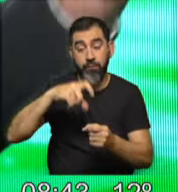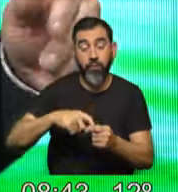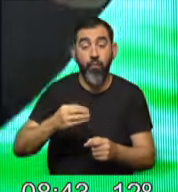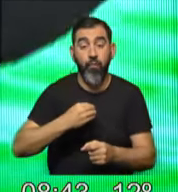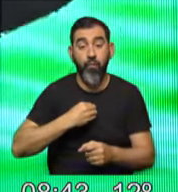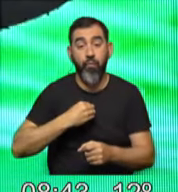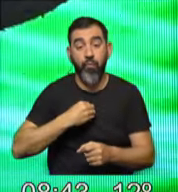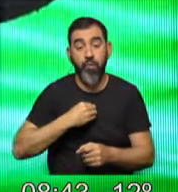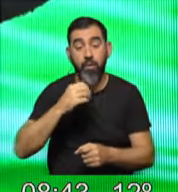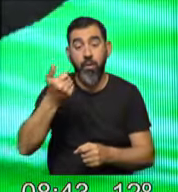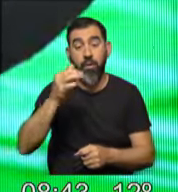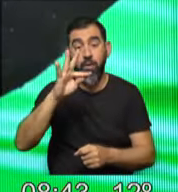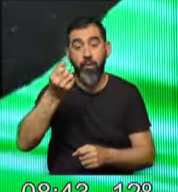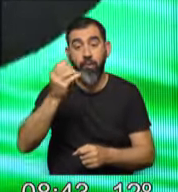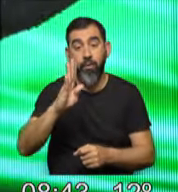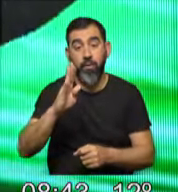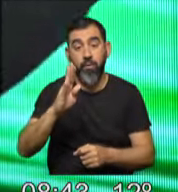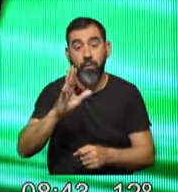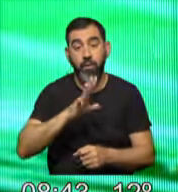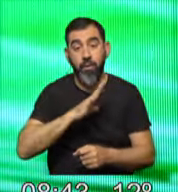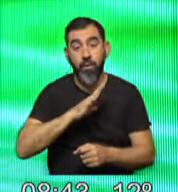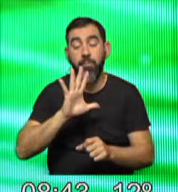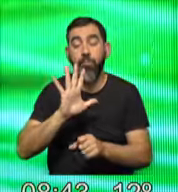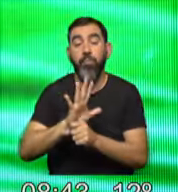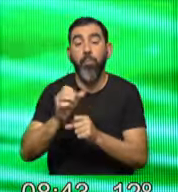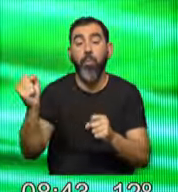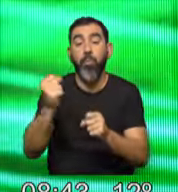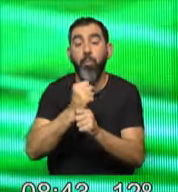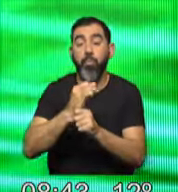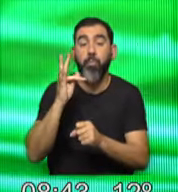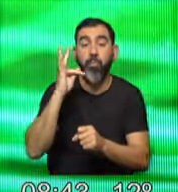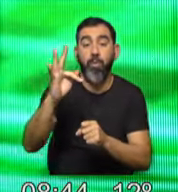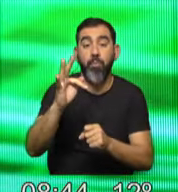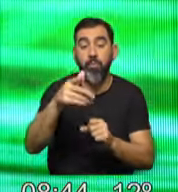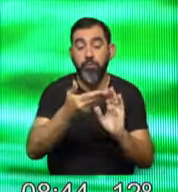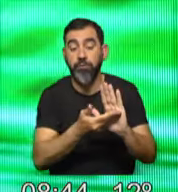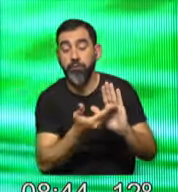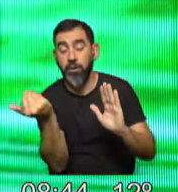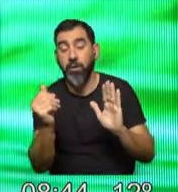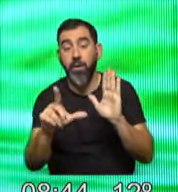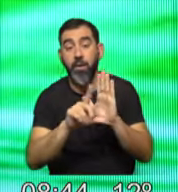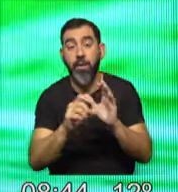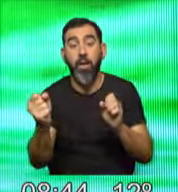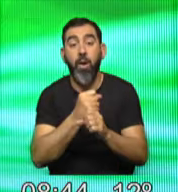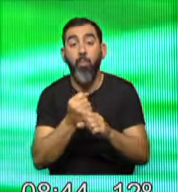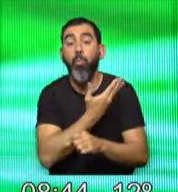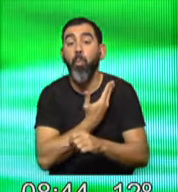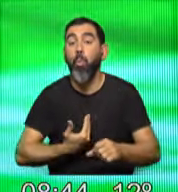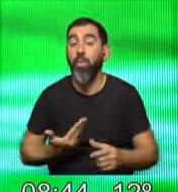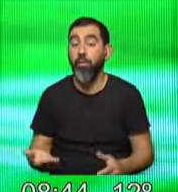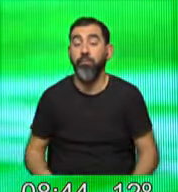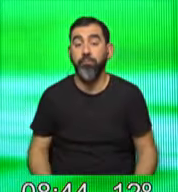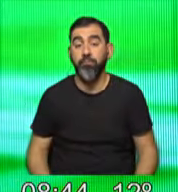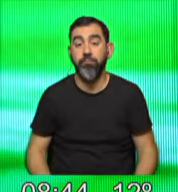voluntariamente a las afap tenía una suerte de Premio futuro en su jubilación que fue radicada en la ley que aprobó el gobierno es decir